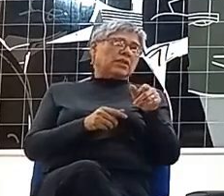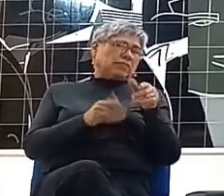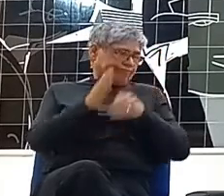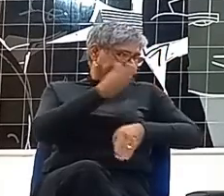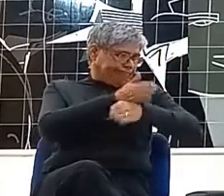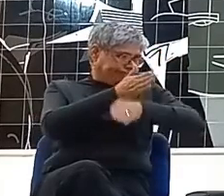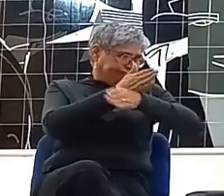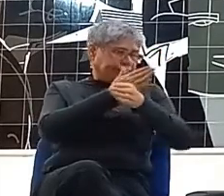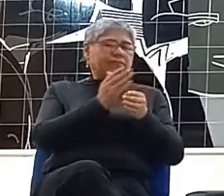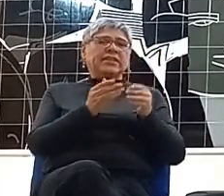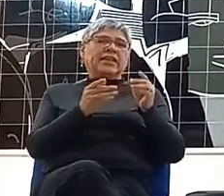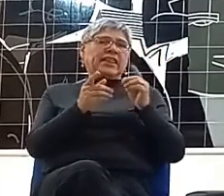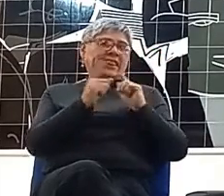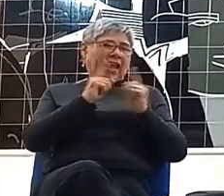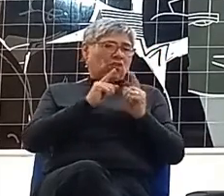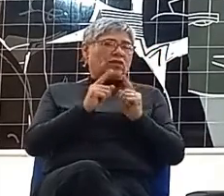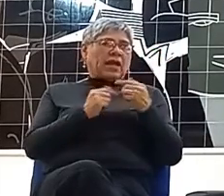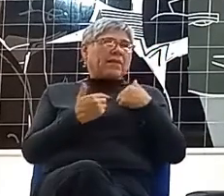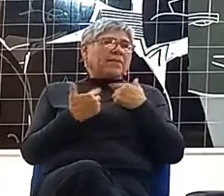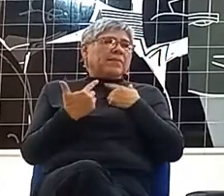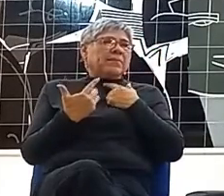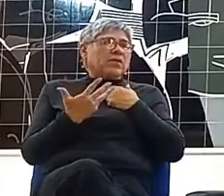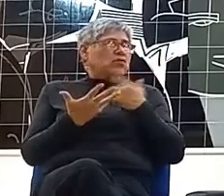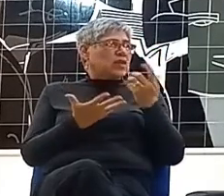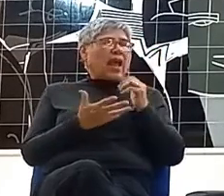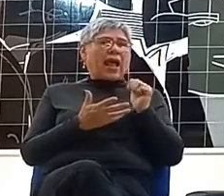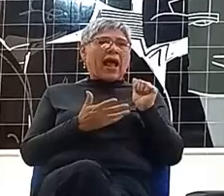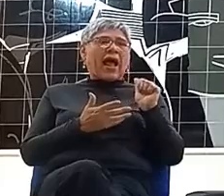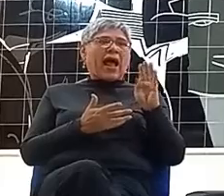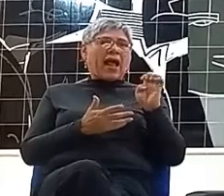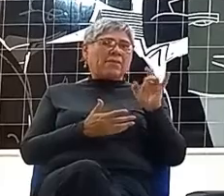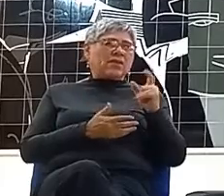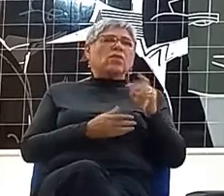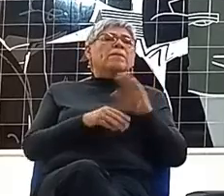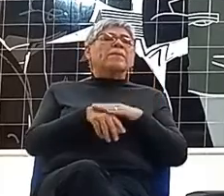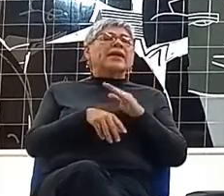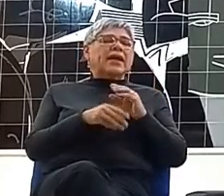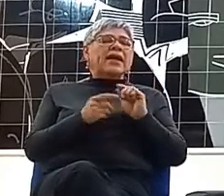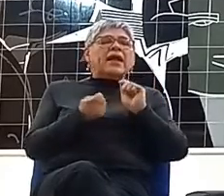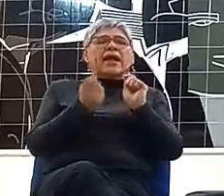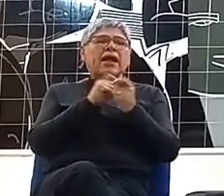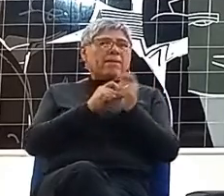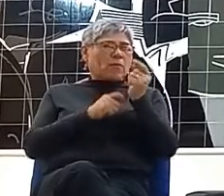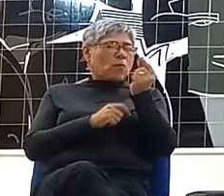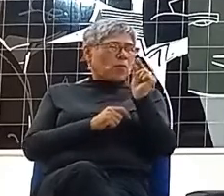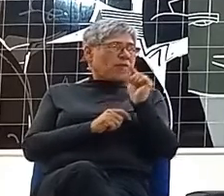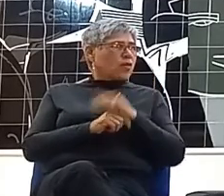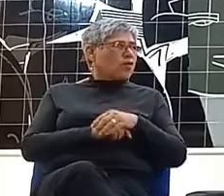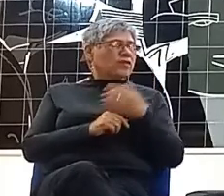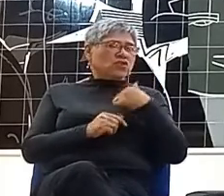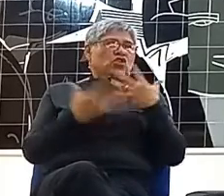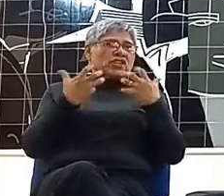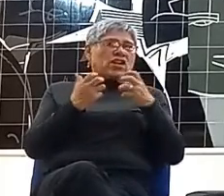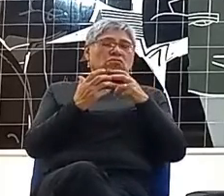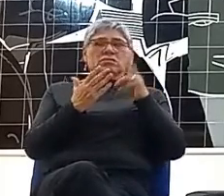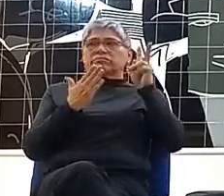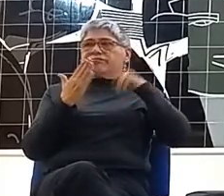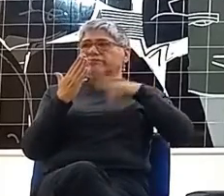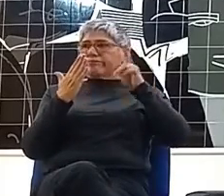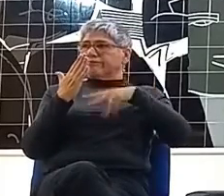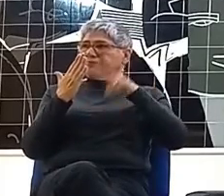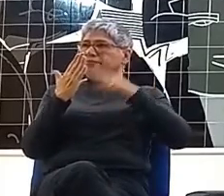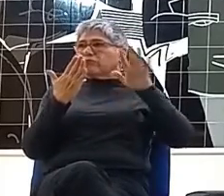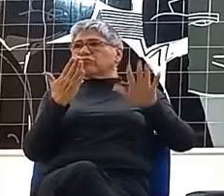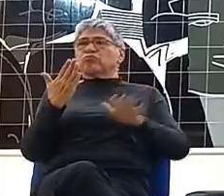gustaría, Alberto, así un poco como para cambiar de dinámica, así sea un momento, me gustaría pedirte que leyeras un poema